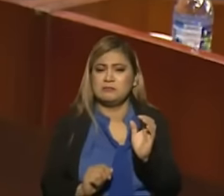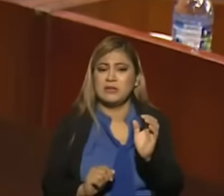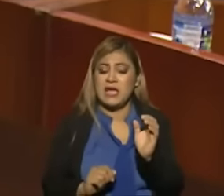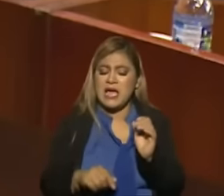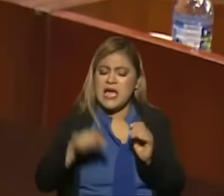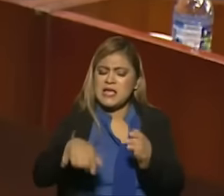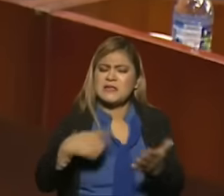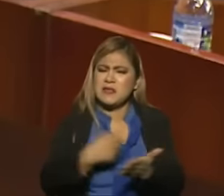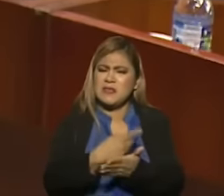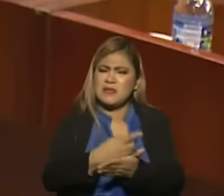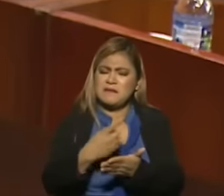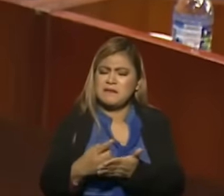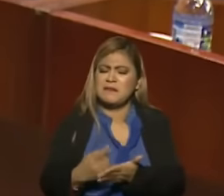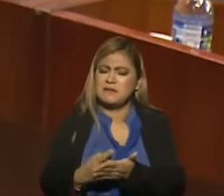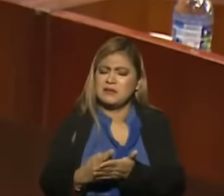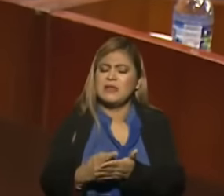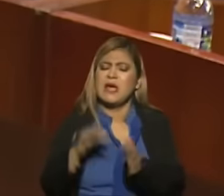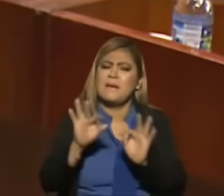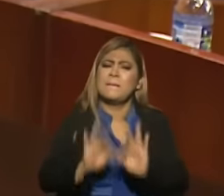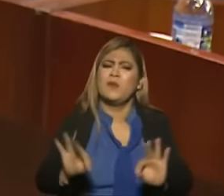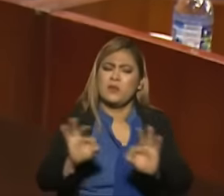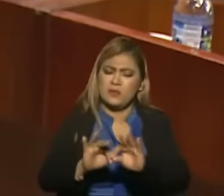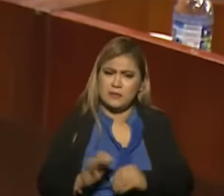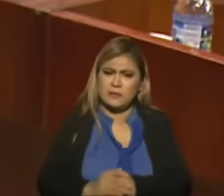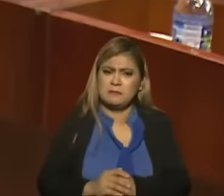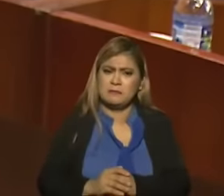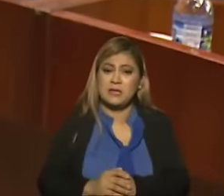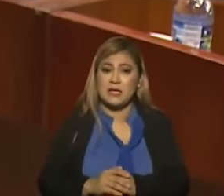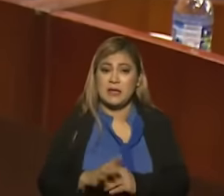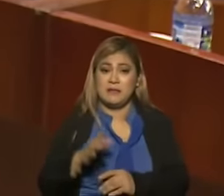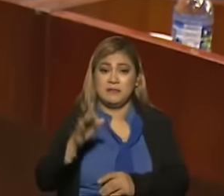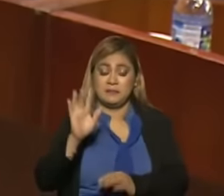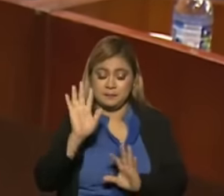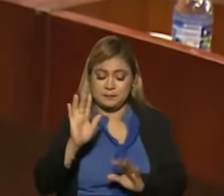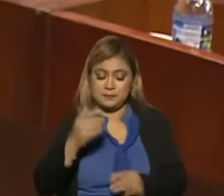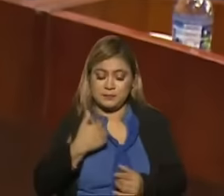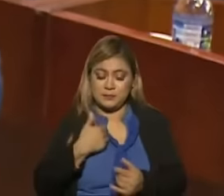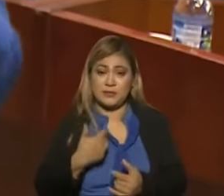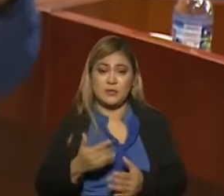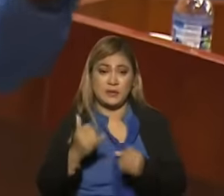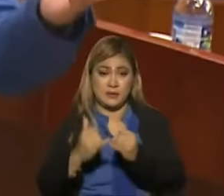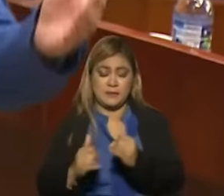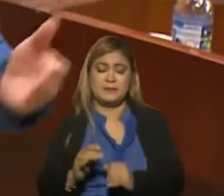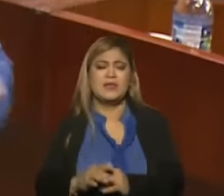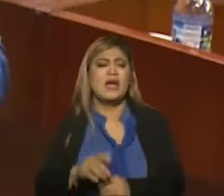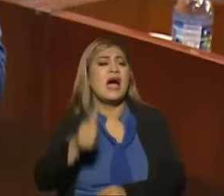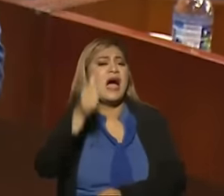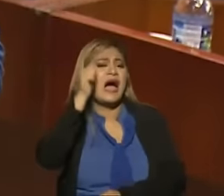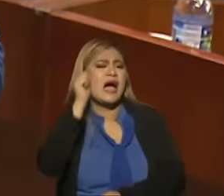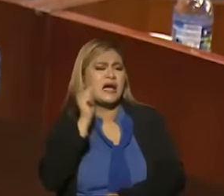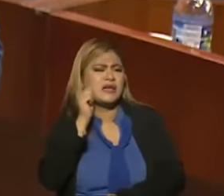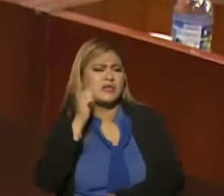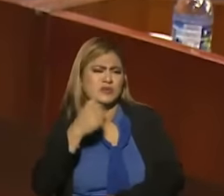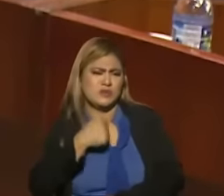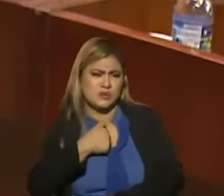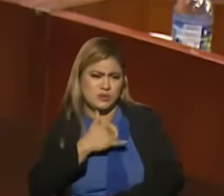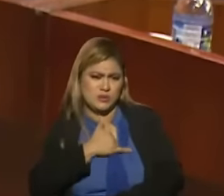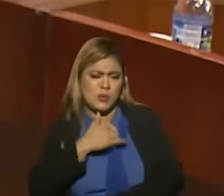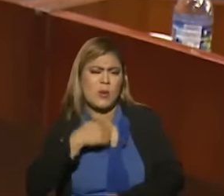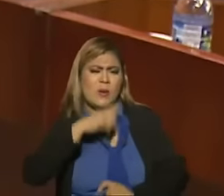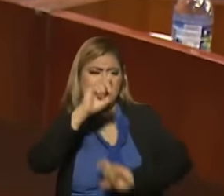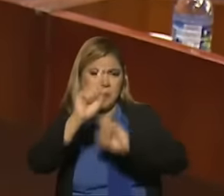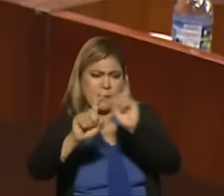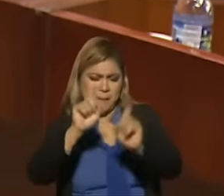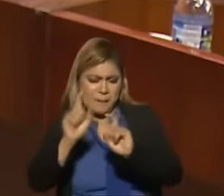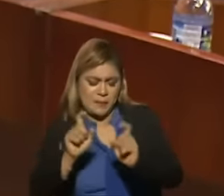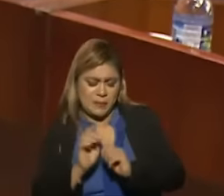debate. Yo cierro, presidente, con dos preguntas que hice el día de ayer, que supongo habrán sido respondidas por los colegas, pero son,